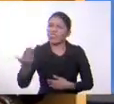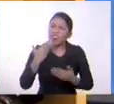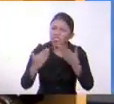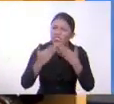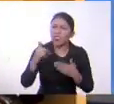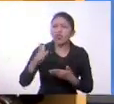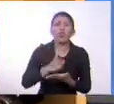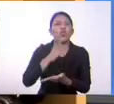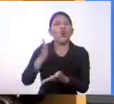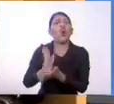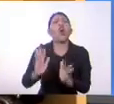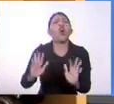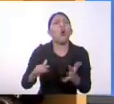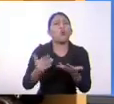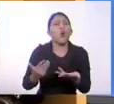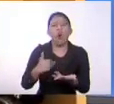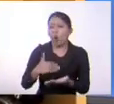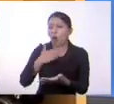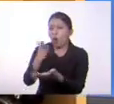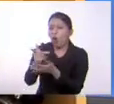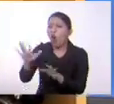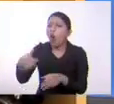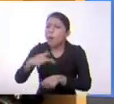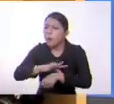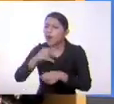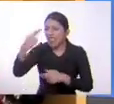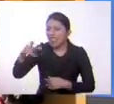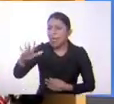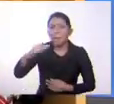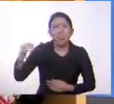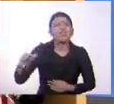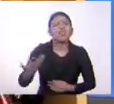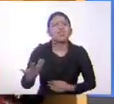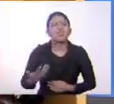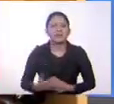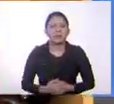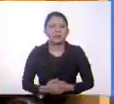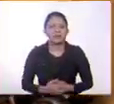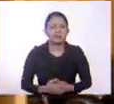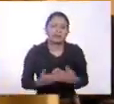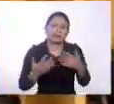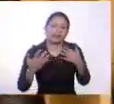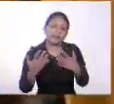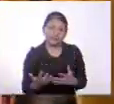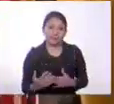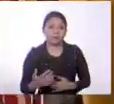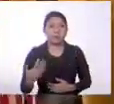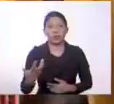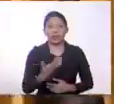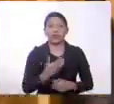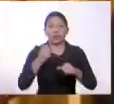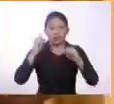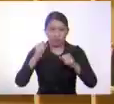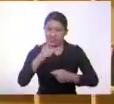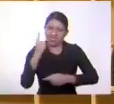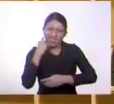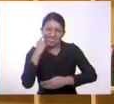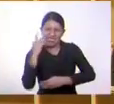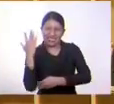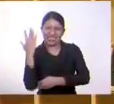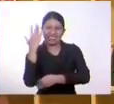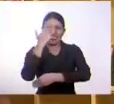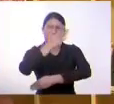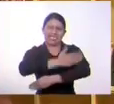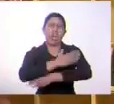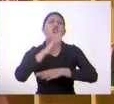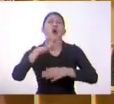nos pueden informar a uno de cómo es la situación en este país de destino. Entonces nosotros podemos vencer esas barreras que vemos acá